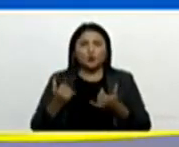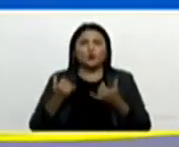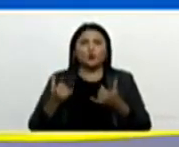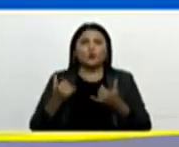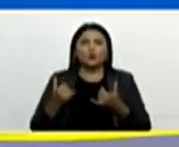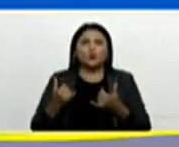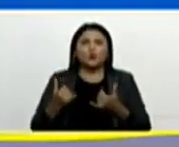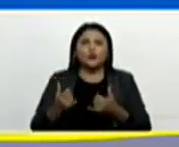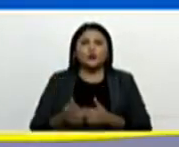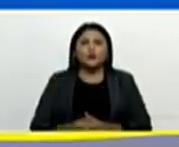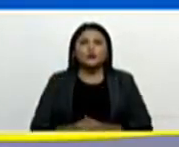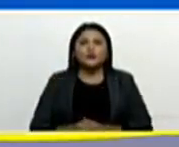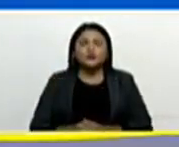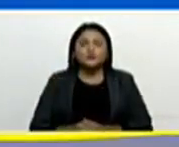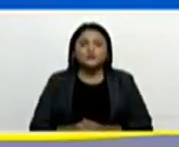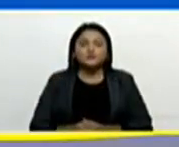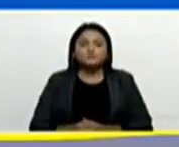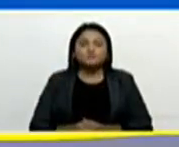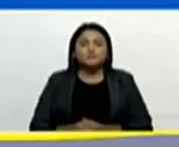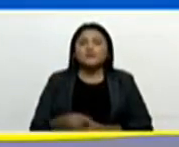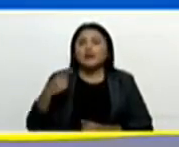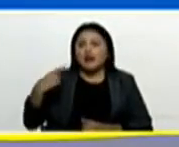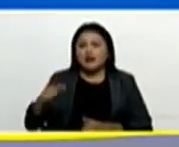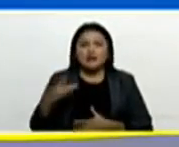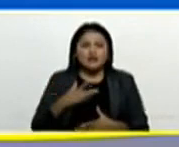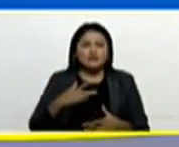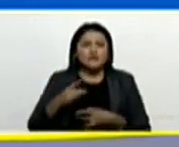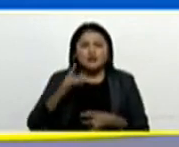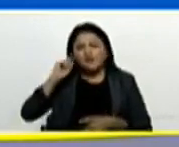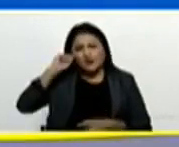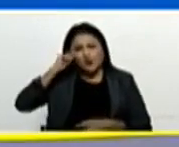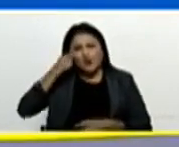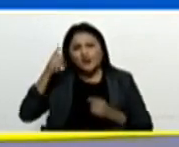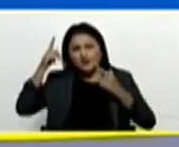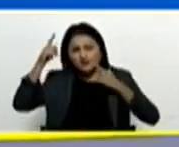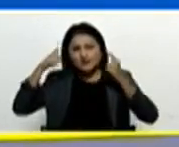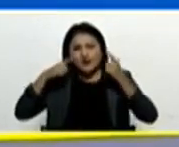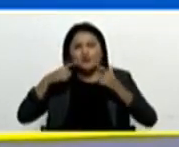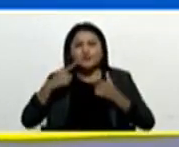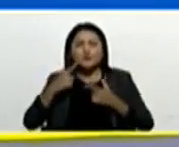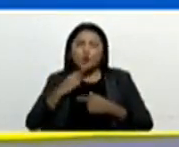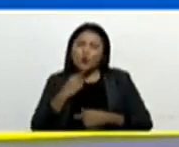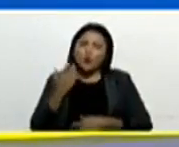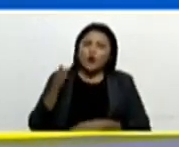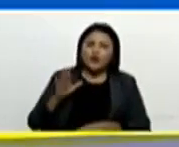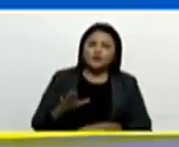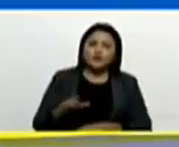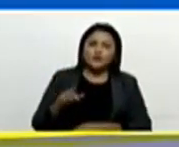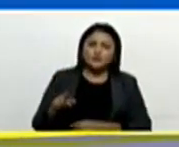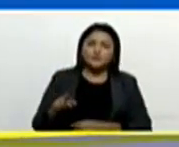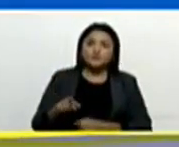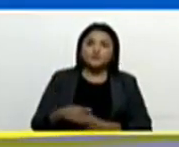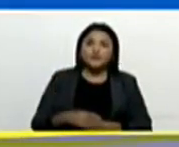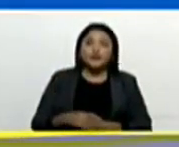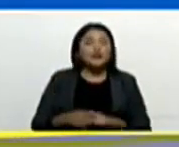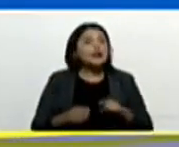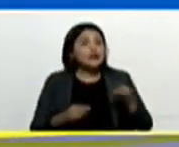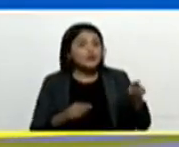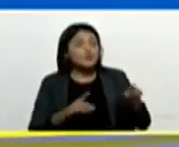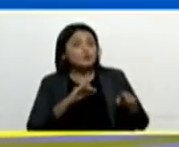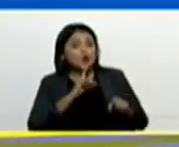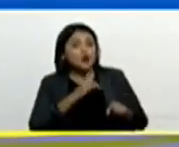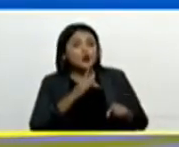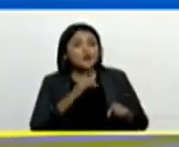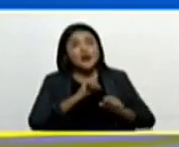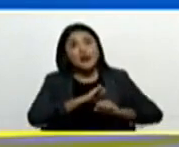como hay estos actos que se recuerdan, la siembra del comandante Chávez en Bolivia esta mañana, el